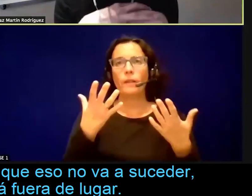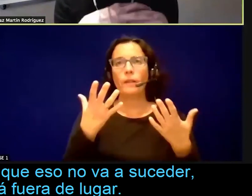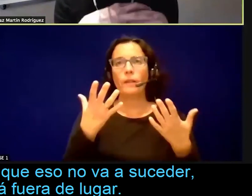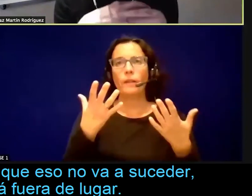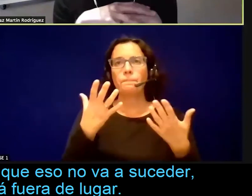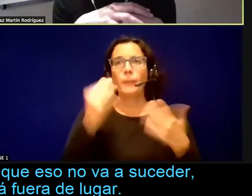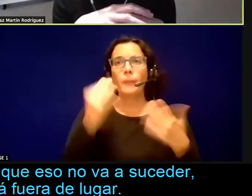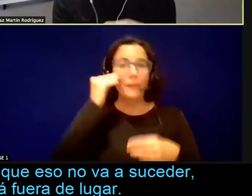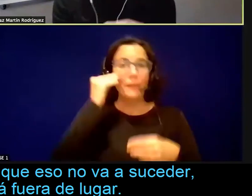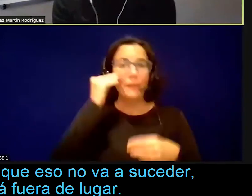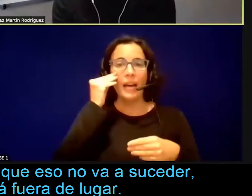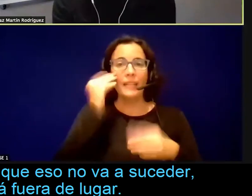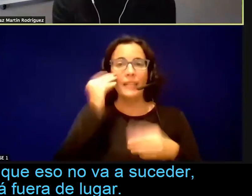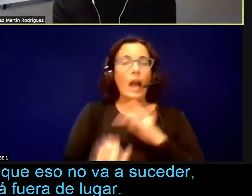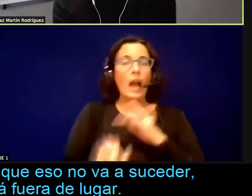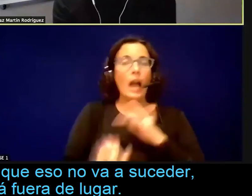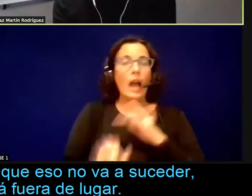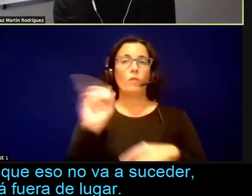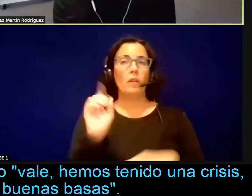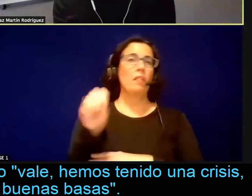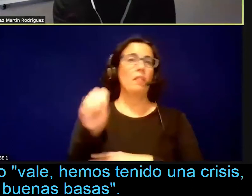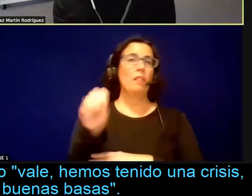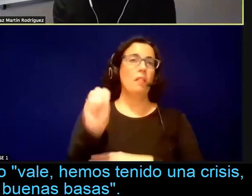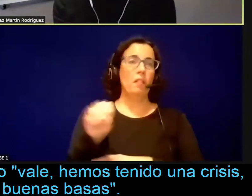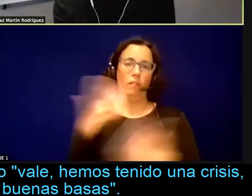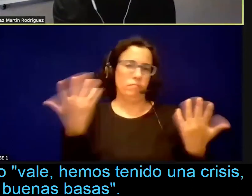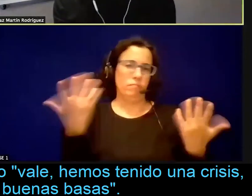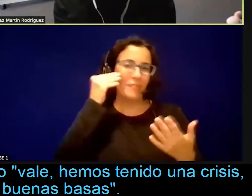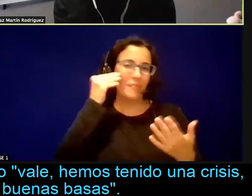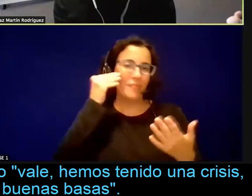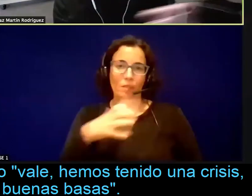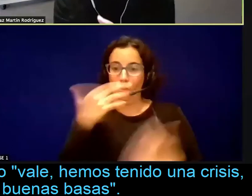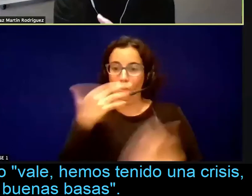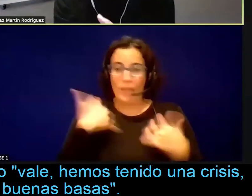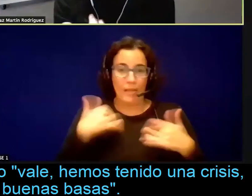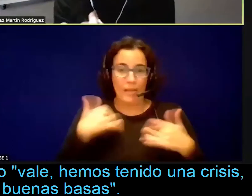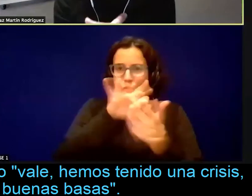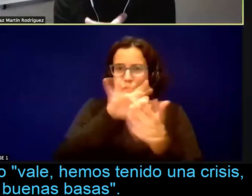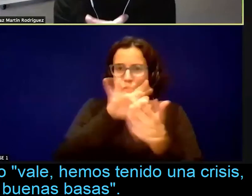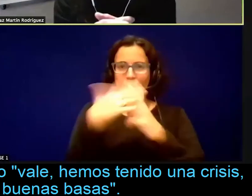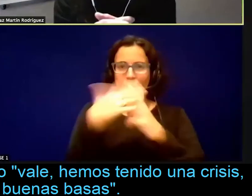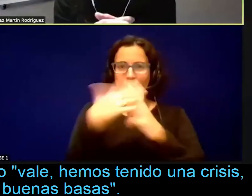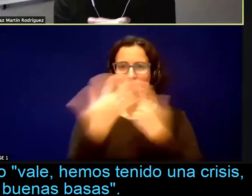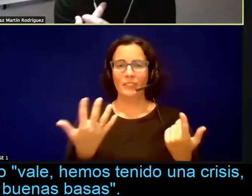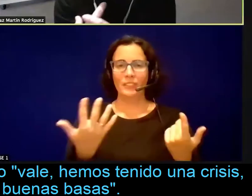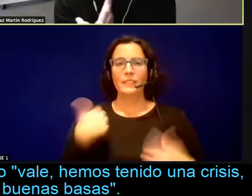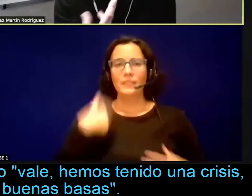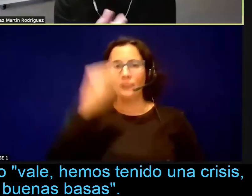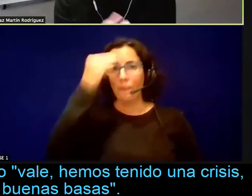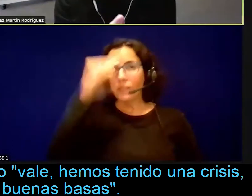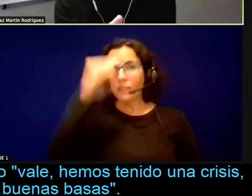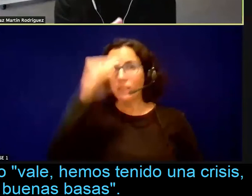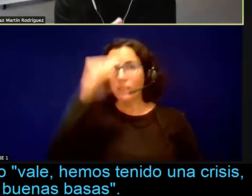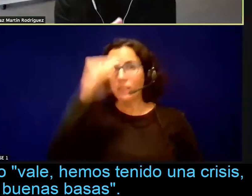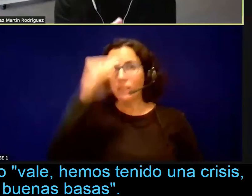parece que está fuera de lugar, porque es que ya está sucediendo. Entonces, yo lo veo como, creo que este es el momento además para